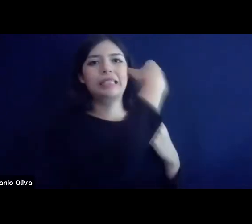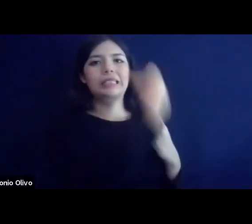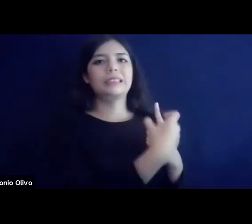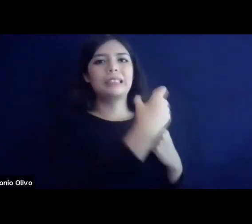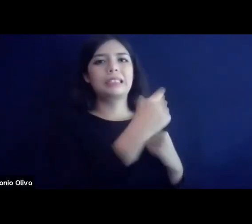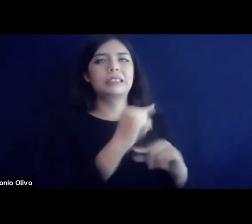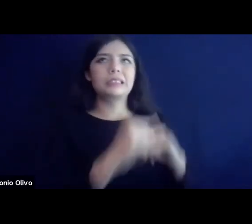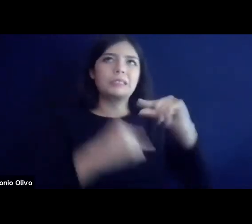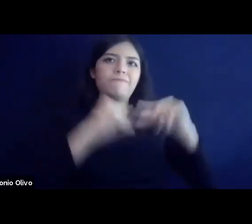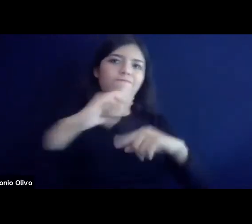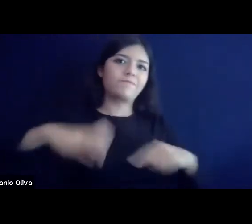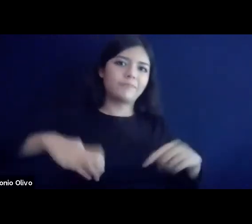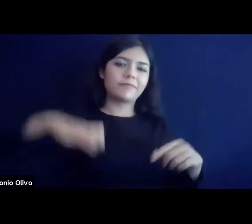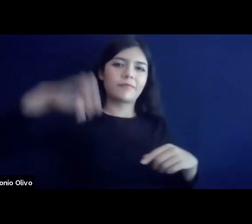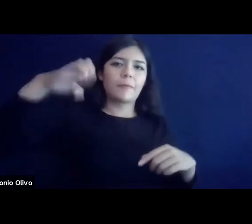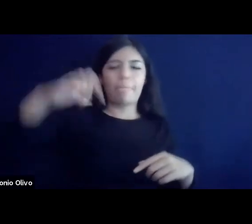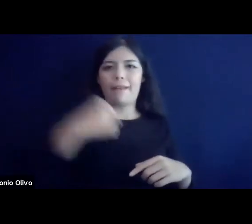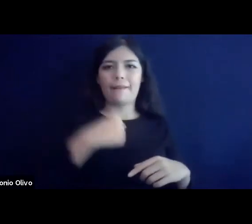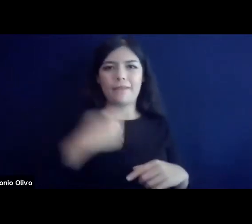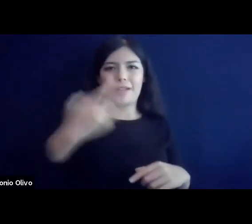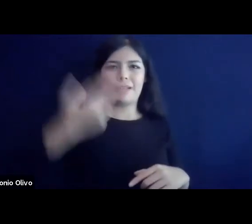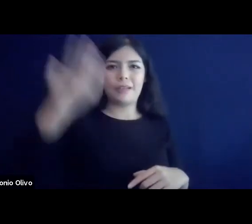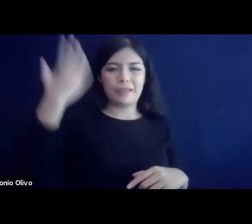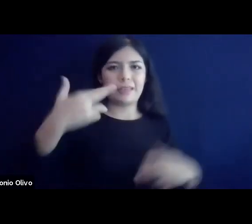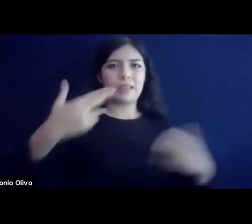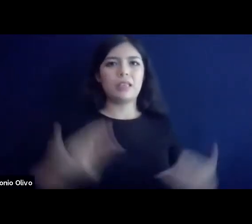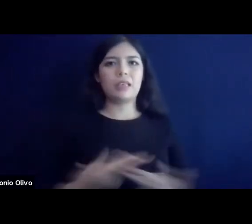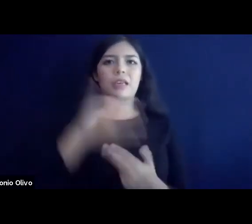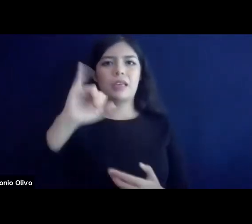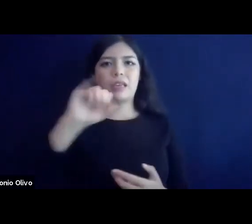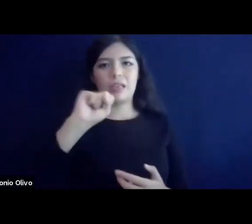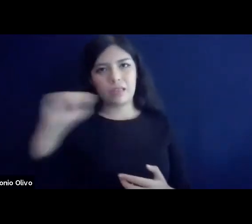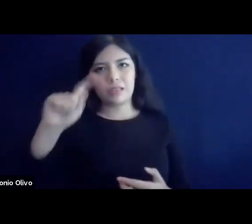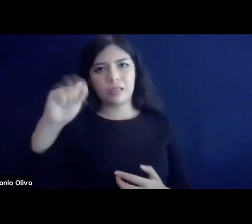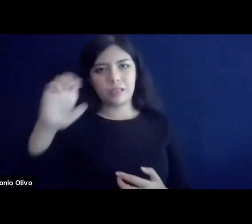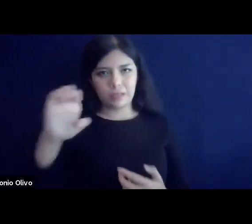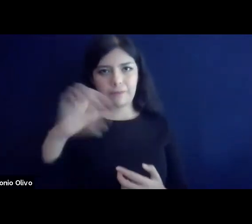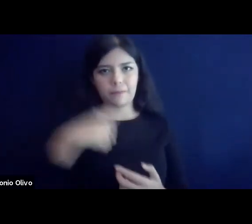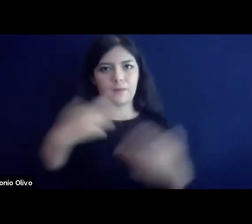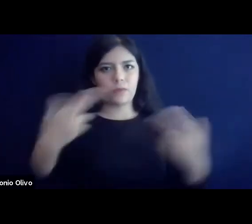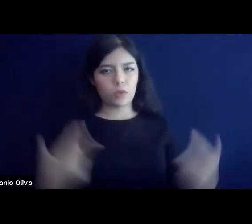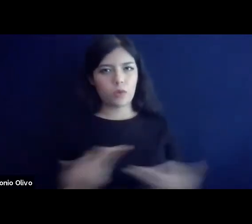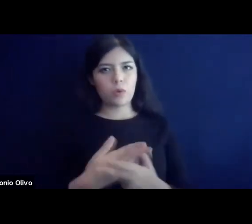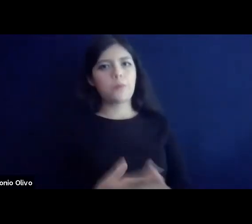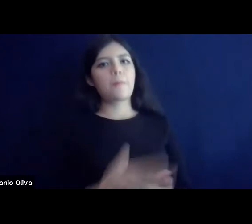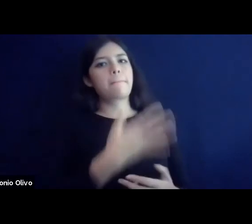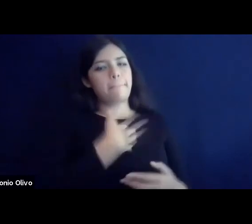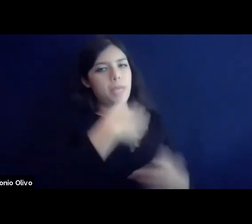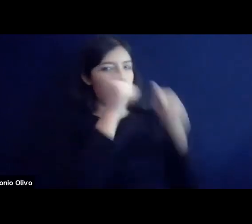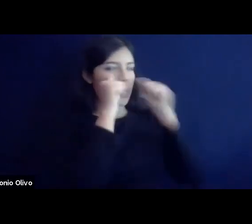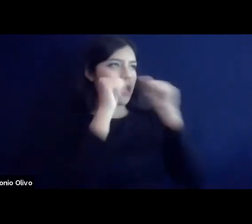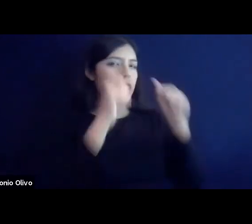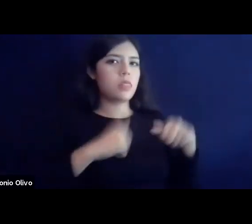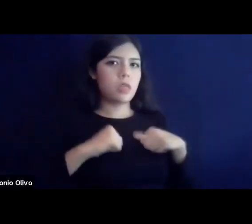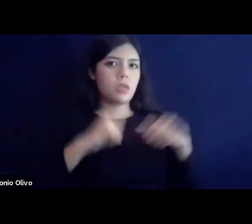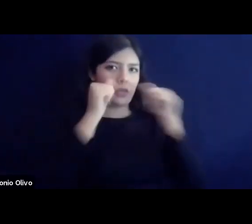en el ISSSTE, en el Hospital Valentín Gómez Farías, me han atendido. Actualmente me atiende un neurólogo,